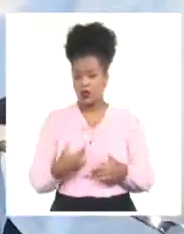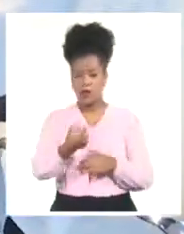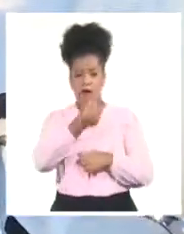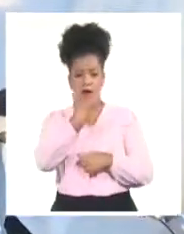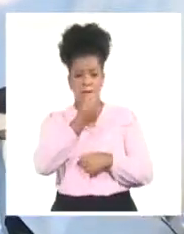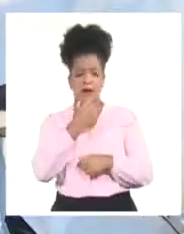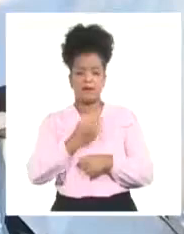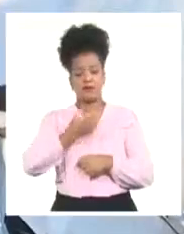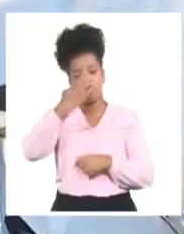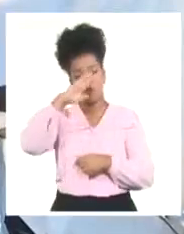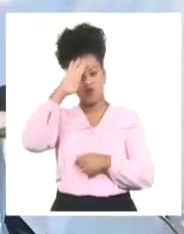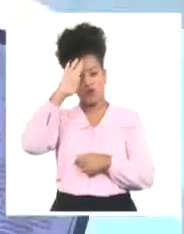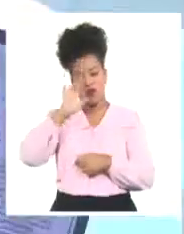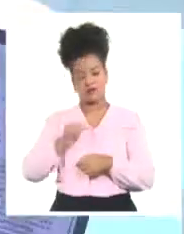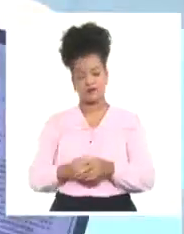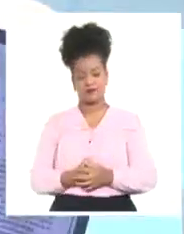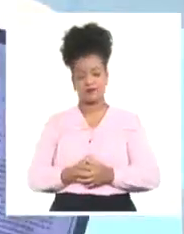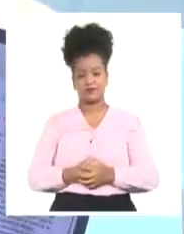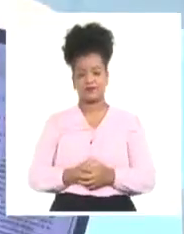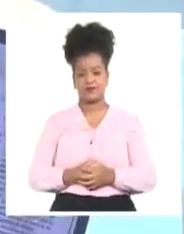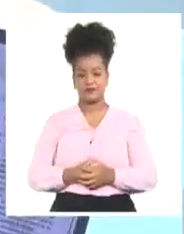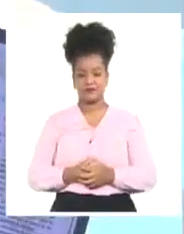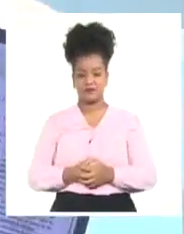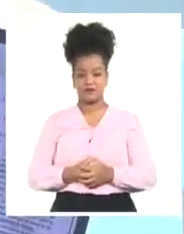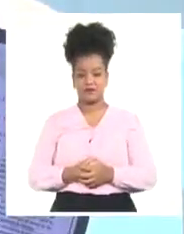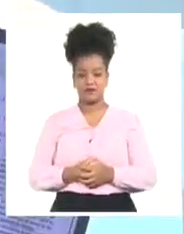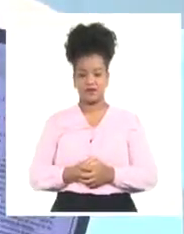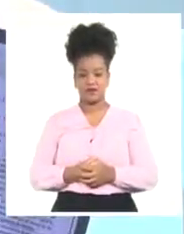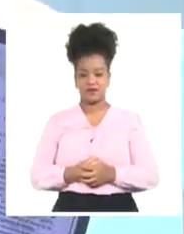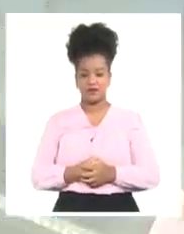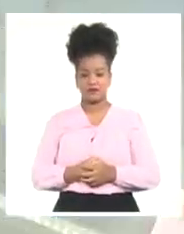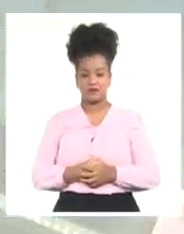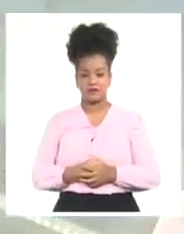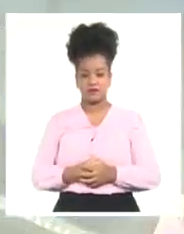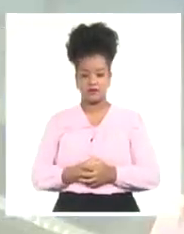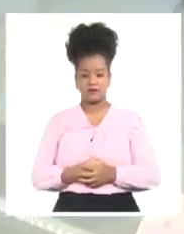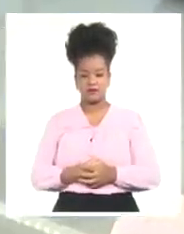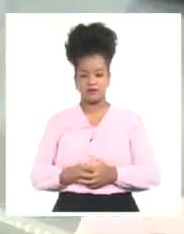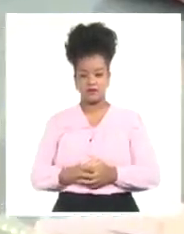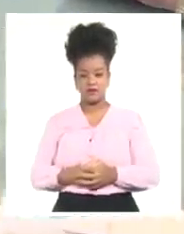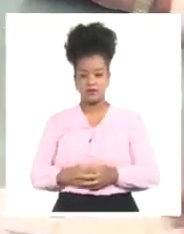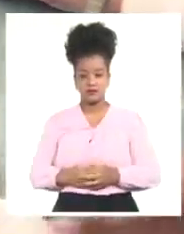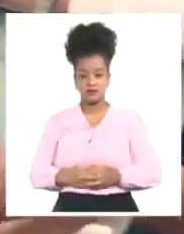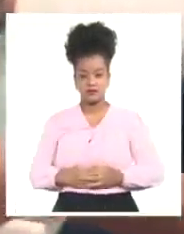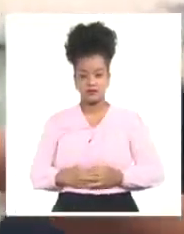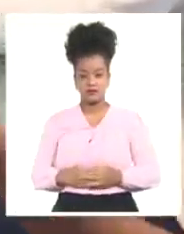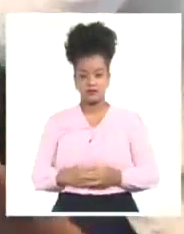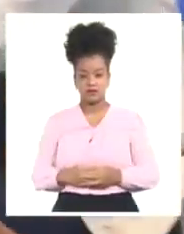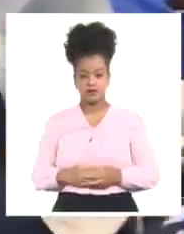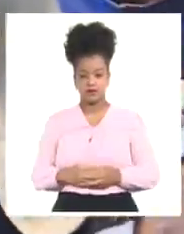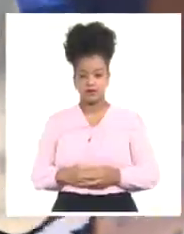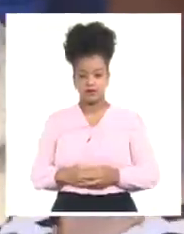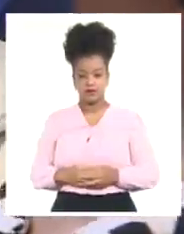las Antillas y El Salvador. Evelix Tamile, Sistema Informativo de la Televisión Cubana.